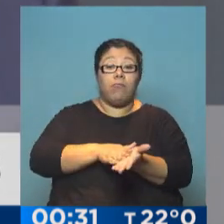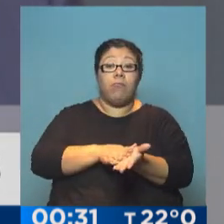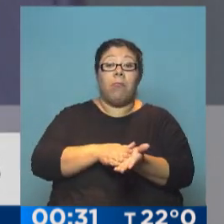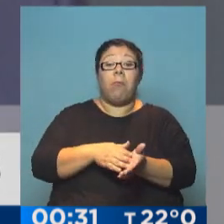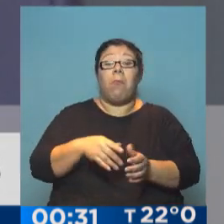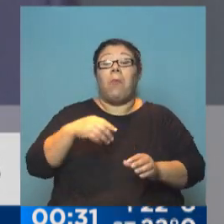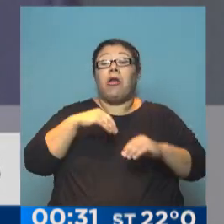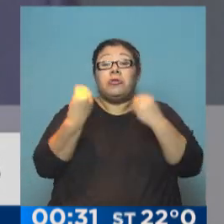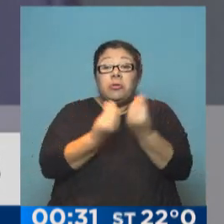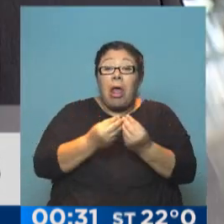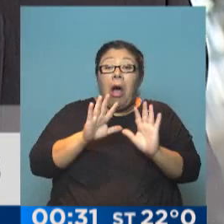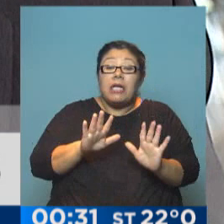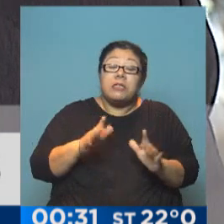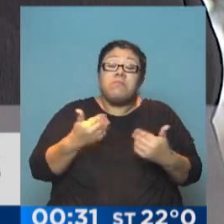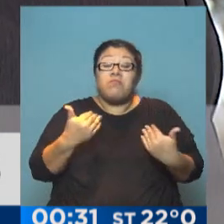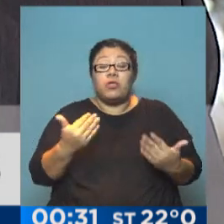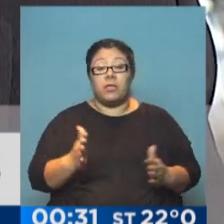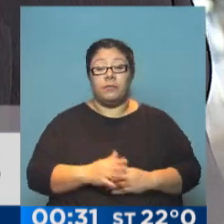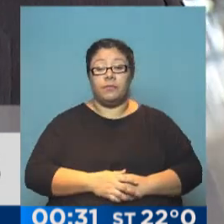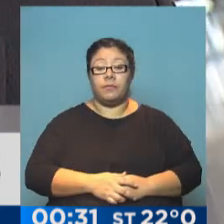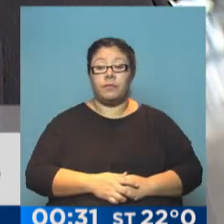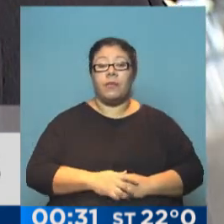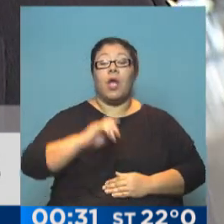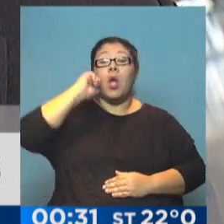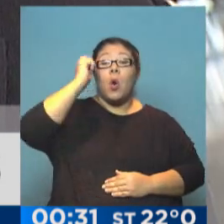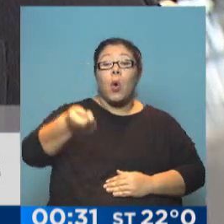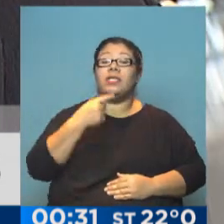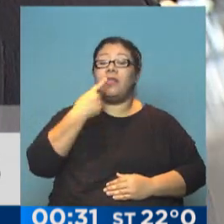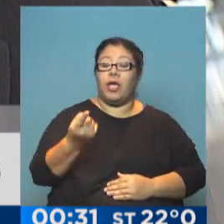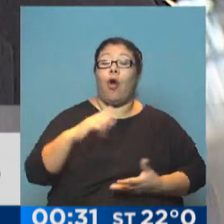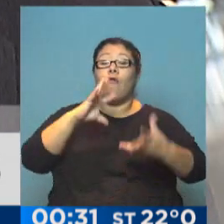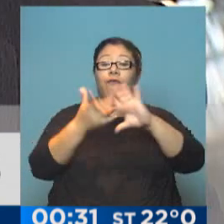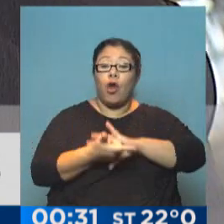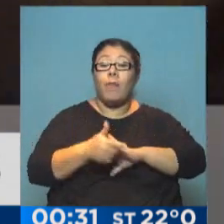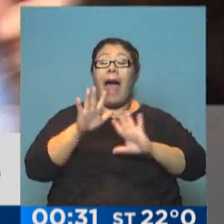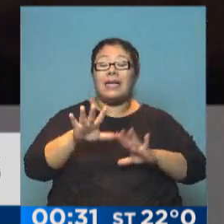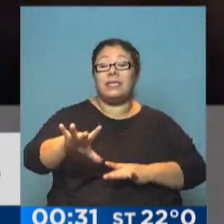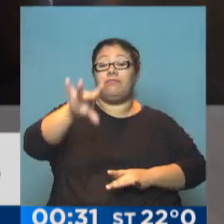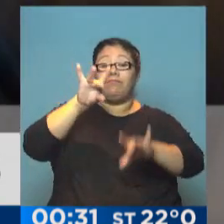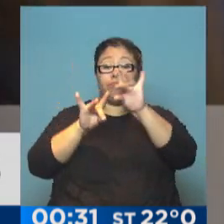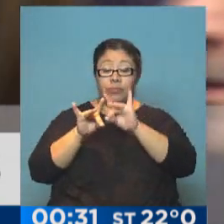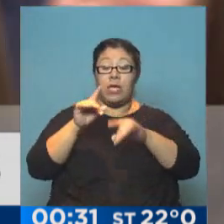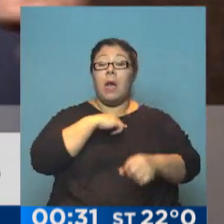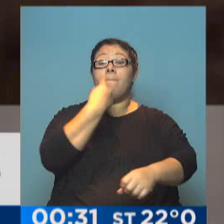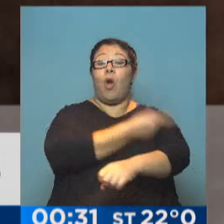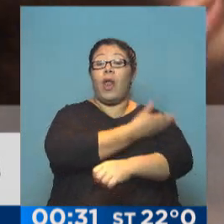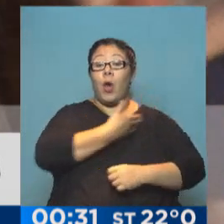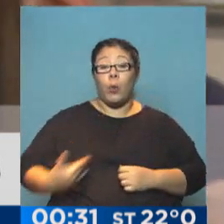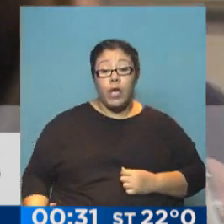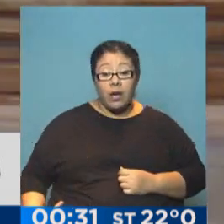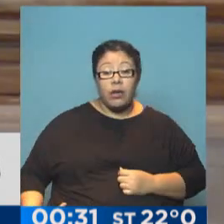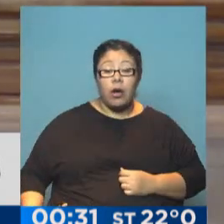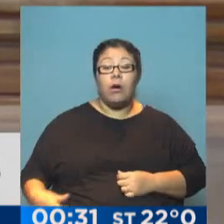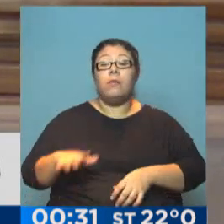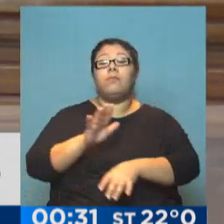Pero bueno, lo iremos viendo. El juez agregó que con esta modalidad de designaciones, el Poder Ejecutivo recurrió a un precedente